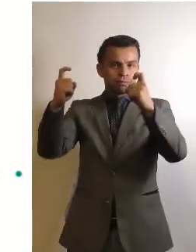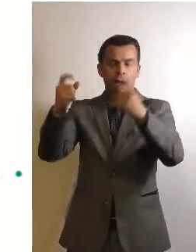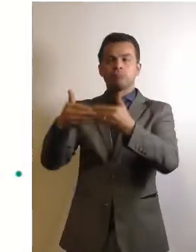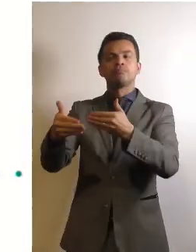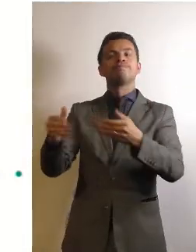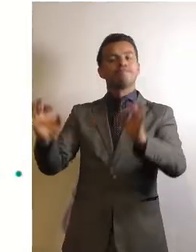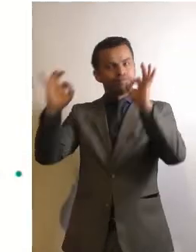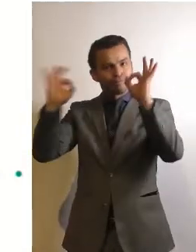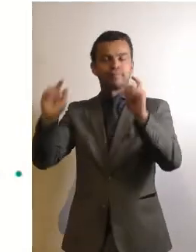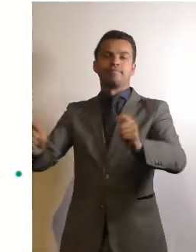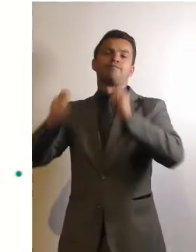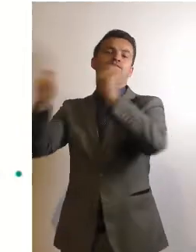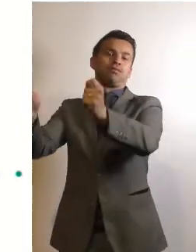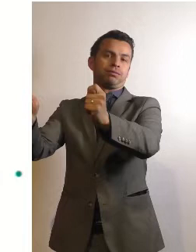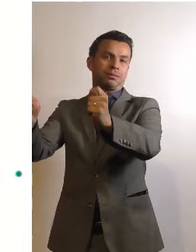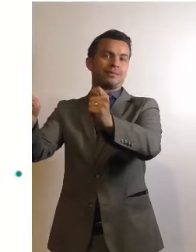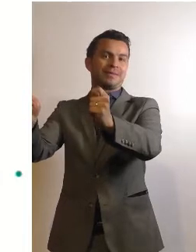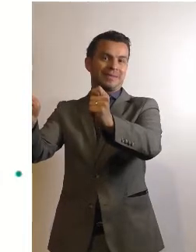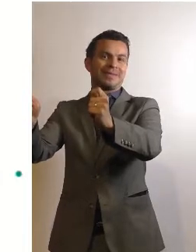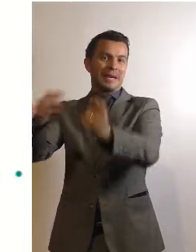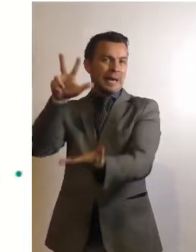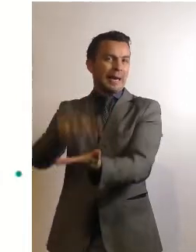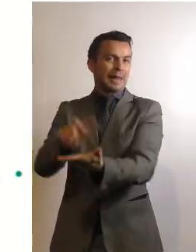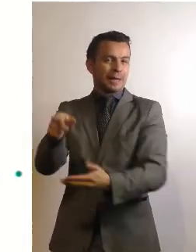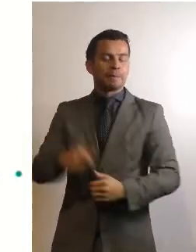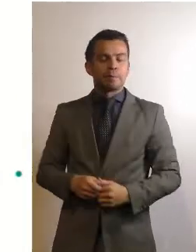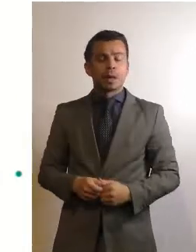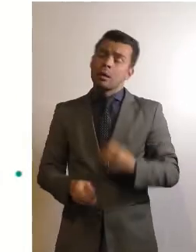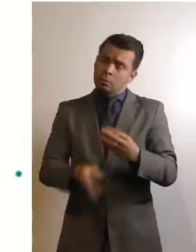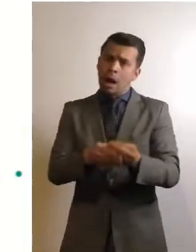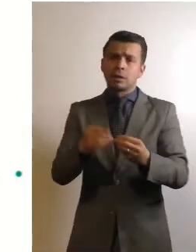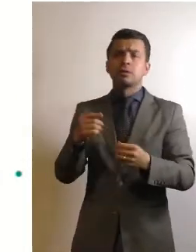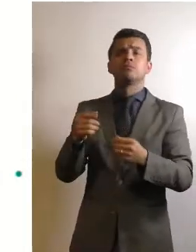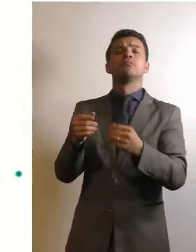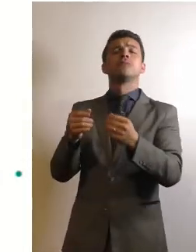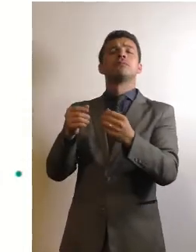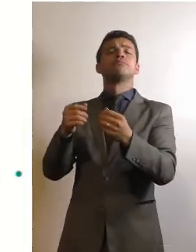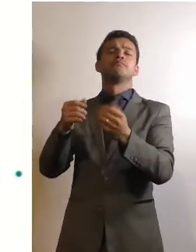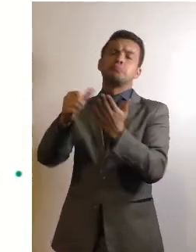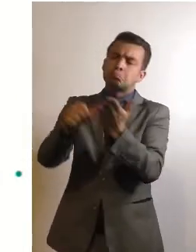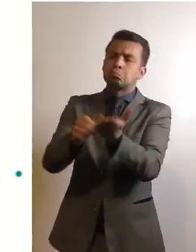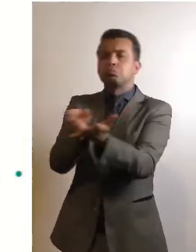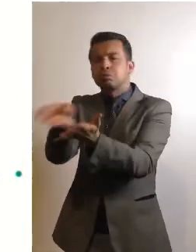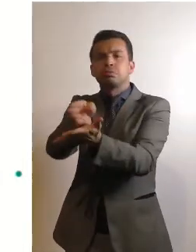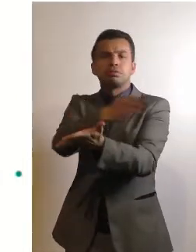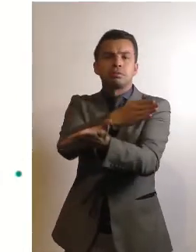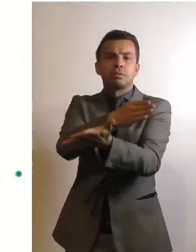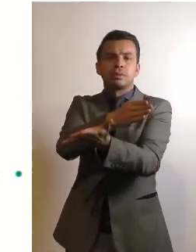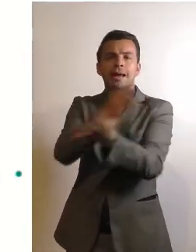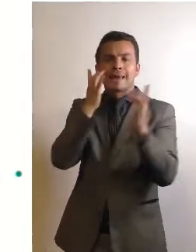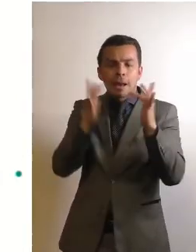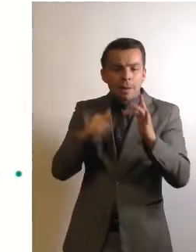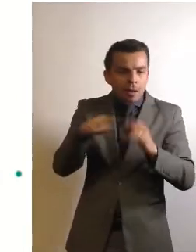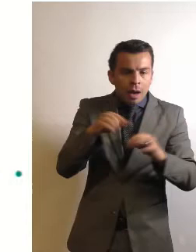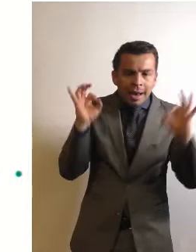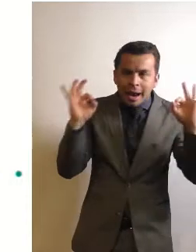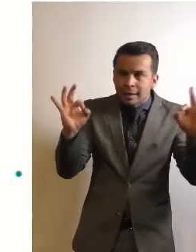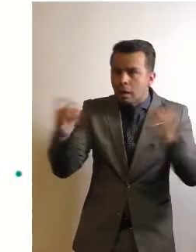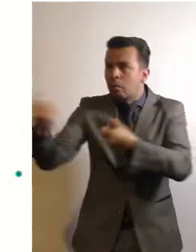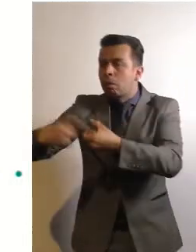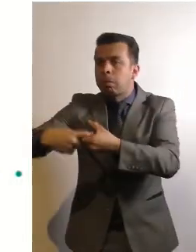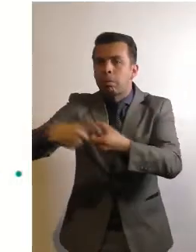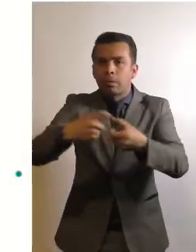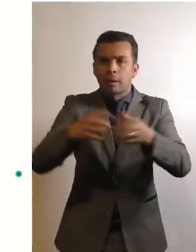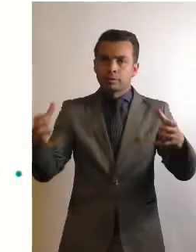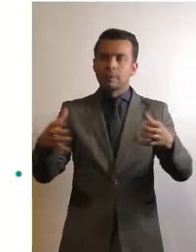y diversificación de nuestra oferta académica de acuerdo con los estándares de calidad y proyectar el nuevo plan